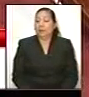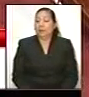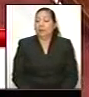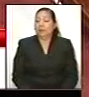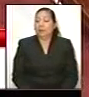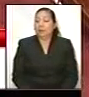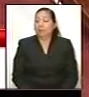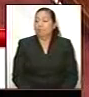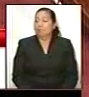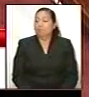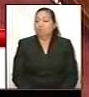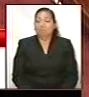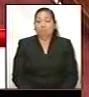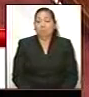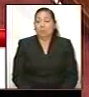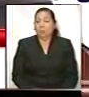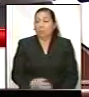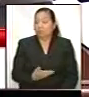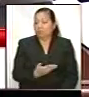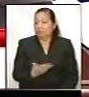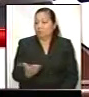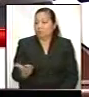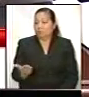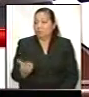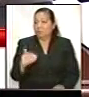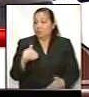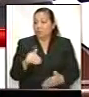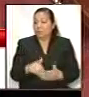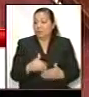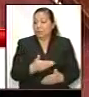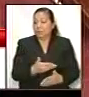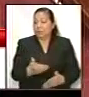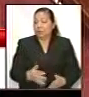Si no hay oradores, vamos a someter al voto.